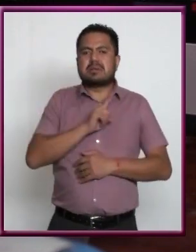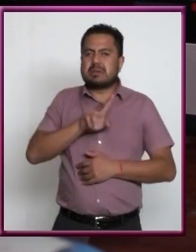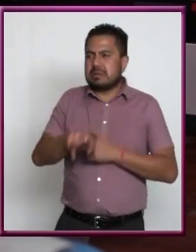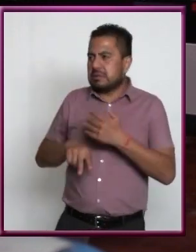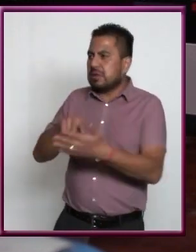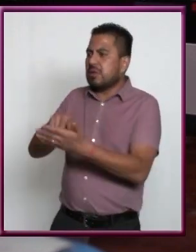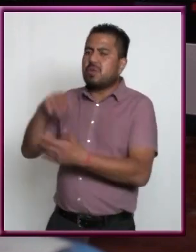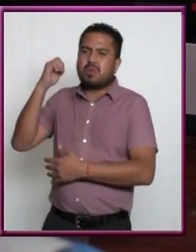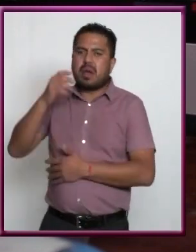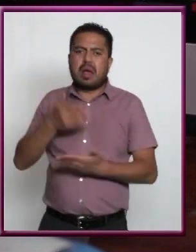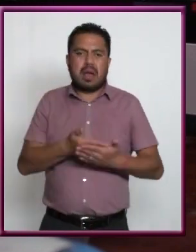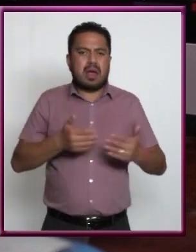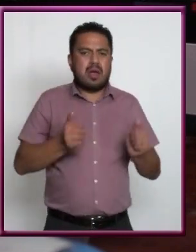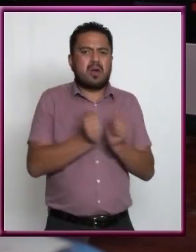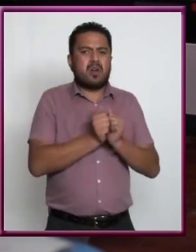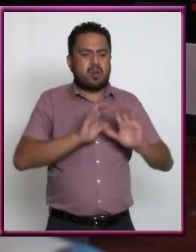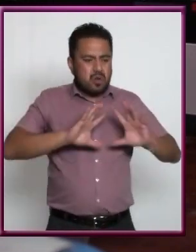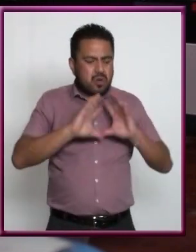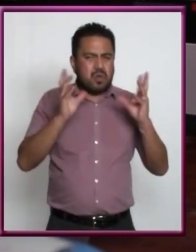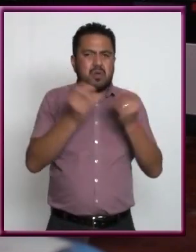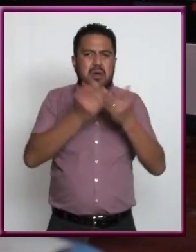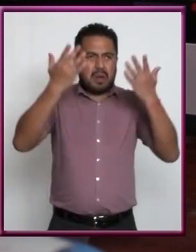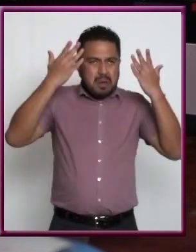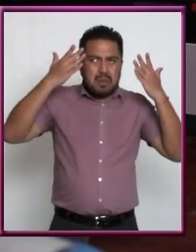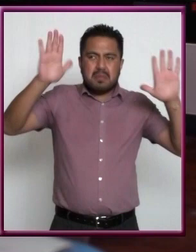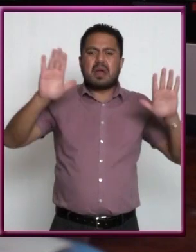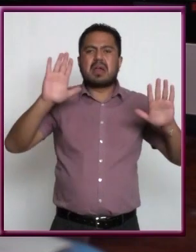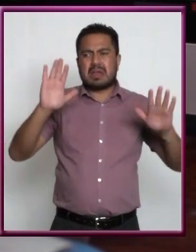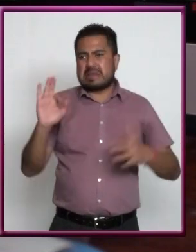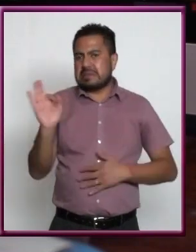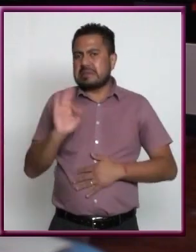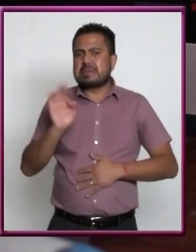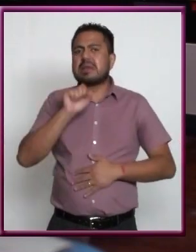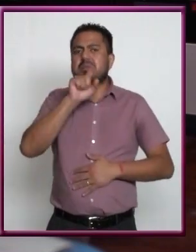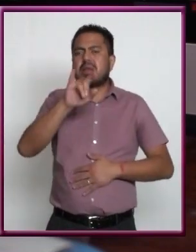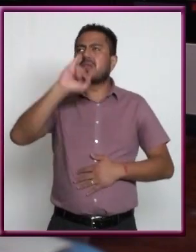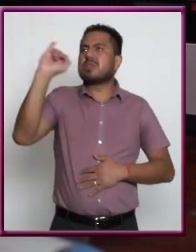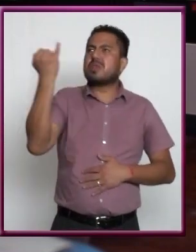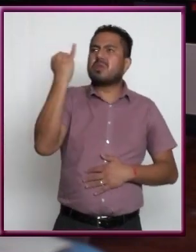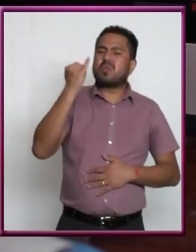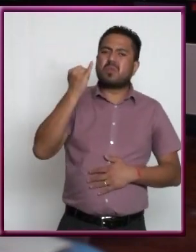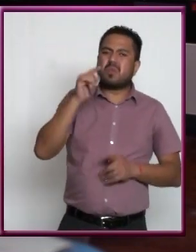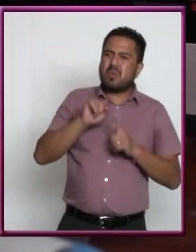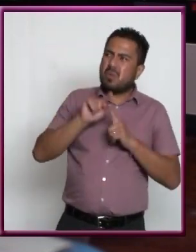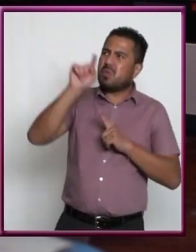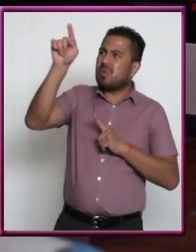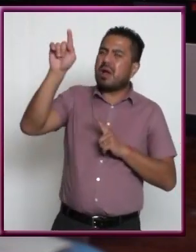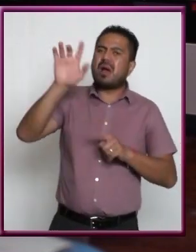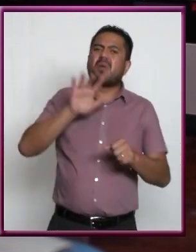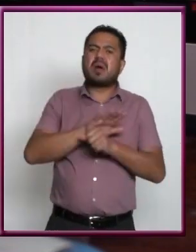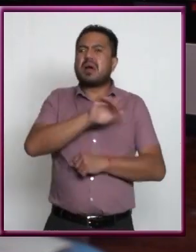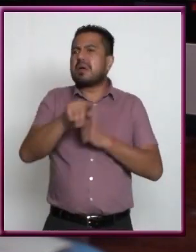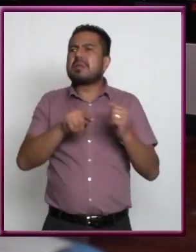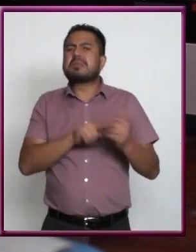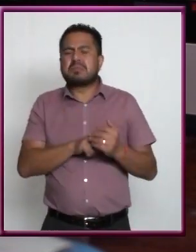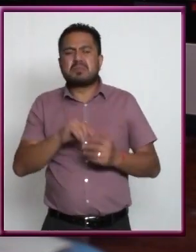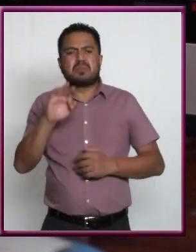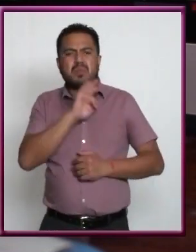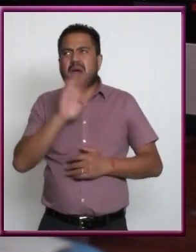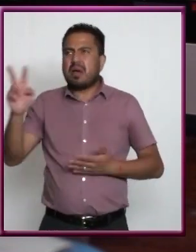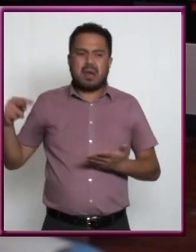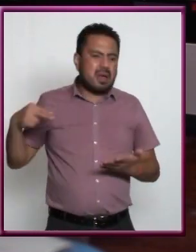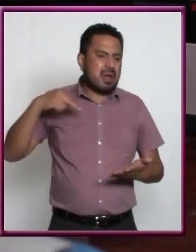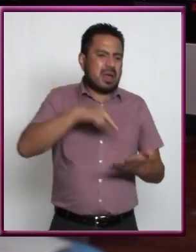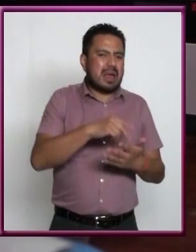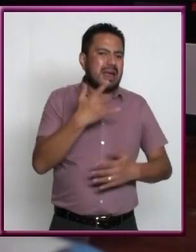Oaxaca. Ahora, como lo están dejando todo abierto, pues igual están en Tijuana, están en cualquier lado y pueden